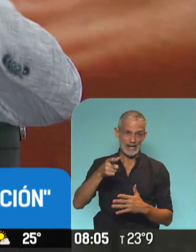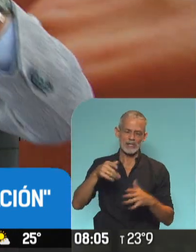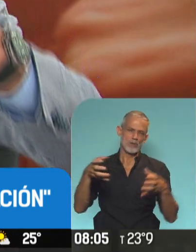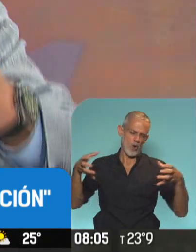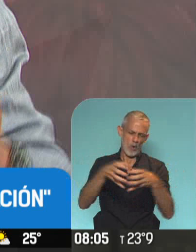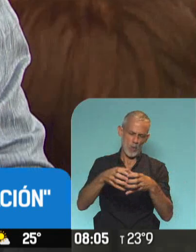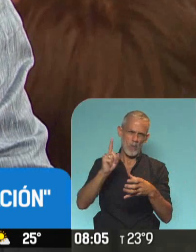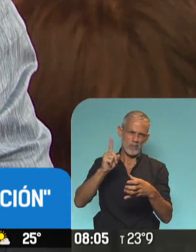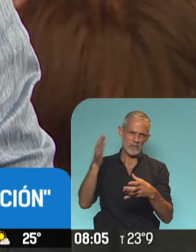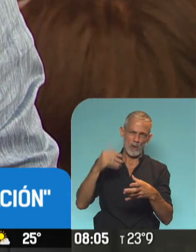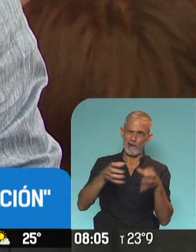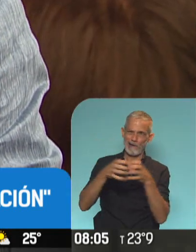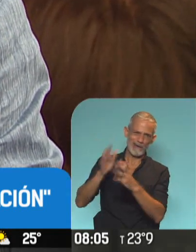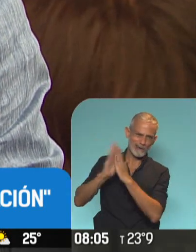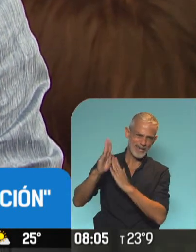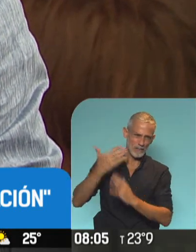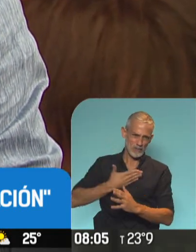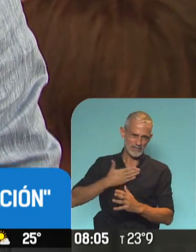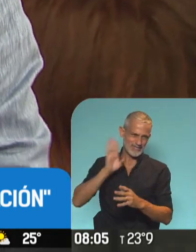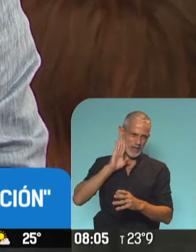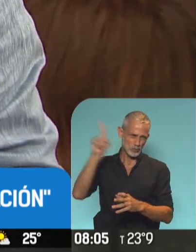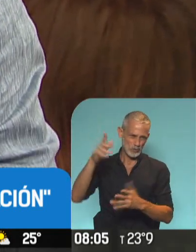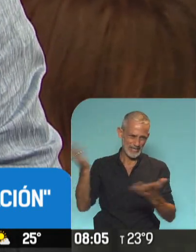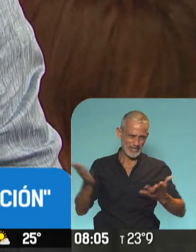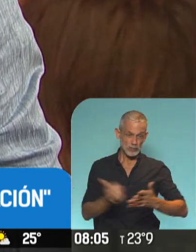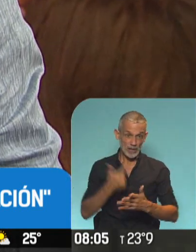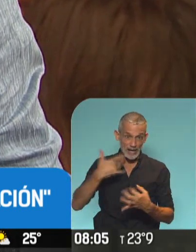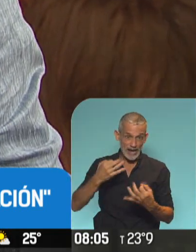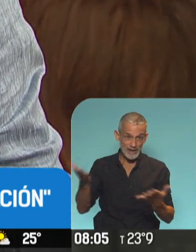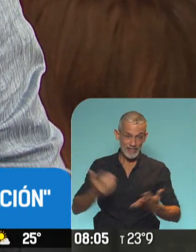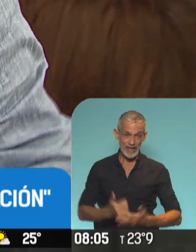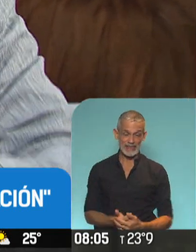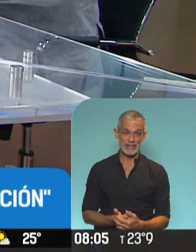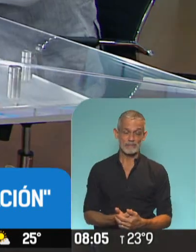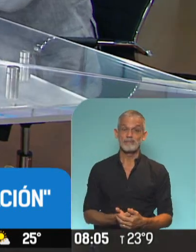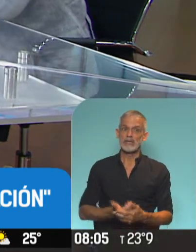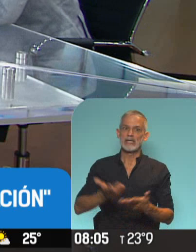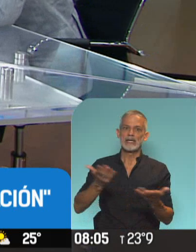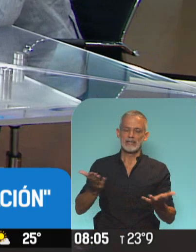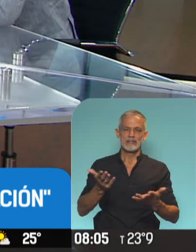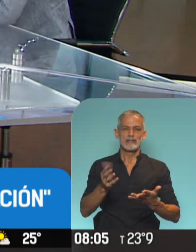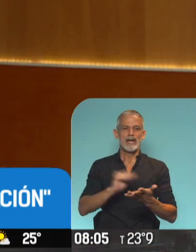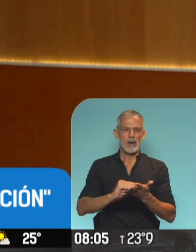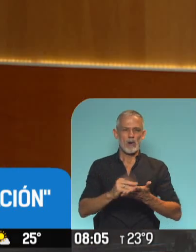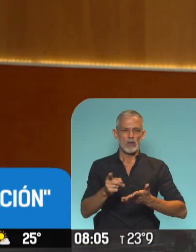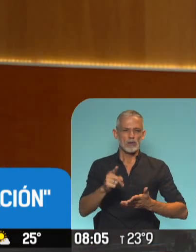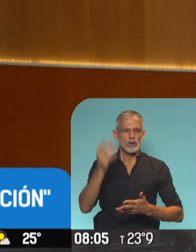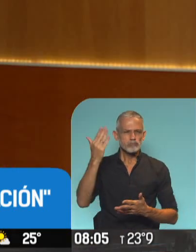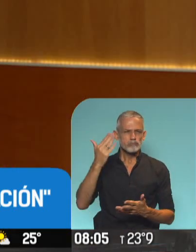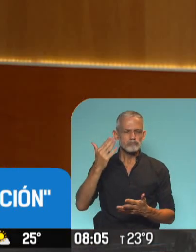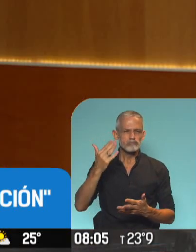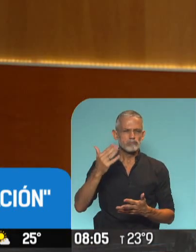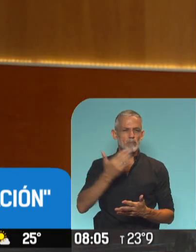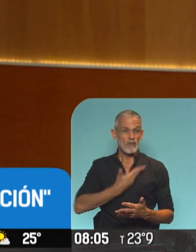esta que se fugó ahora a Estados Unidos. Esta es la verdad. Y doctor, en ese contexto el discurso del presidente